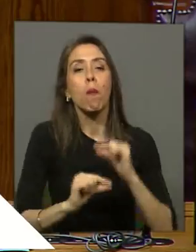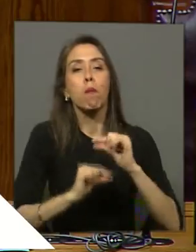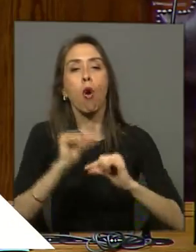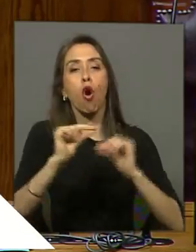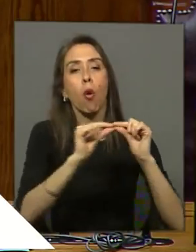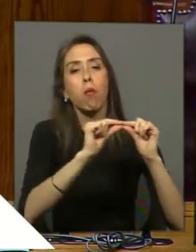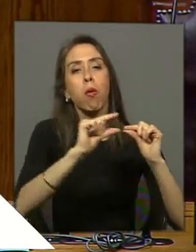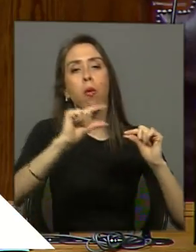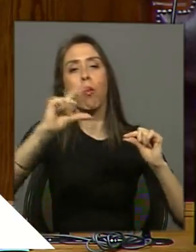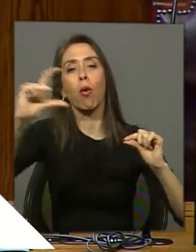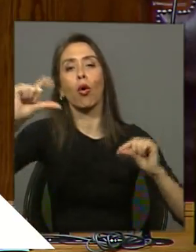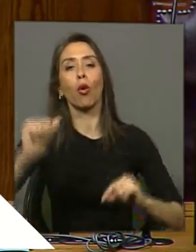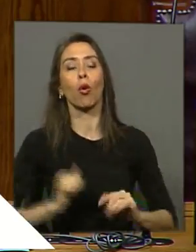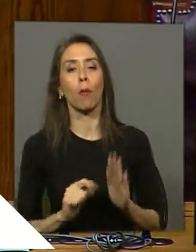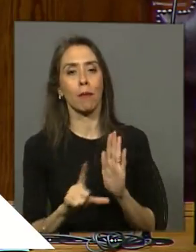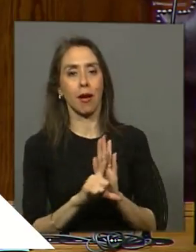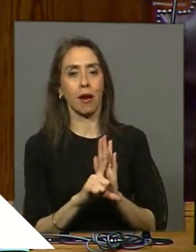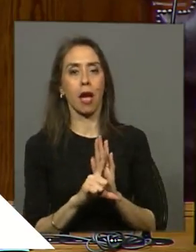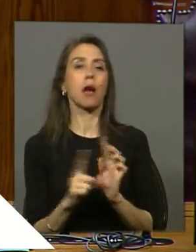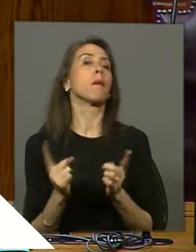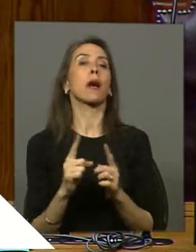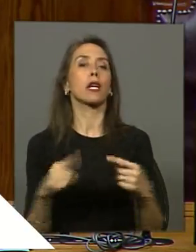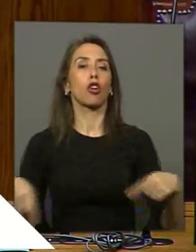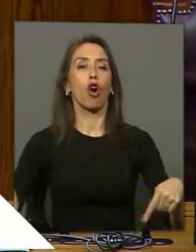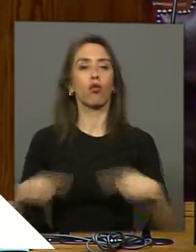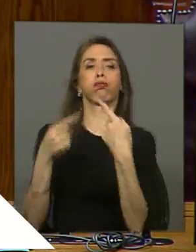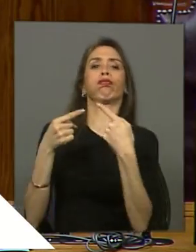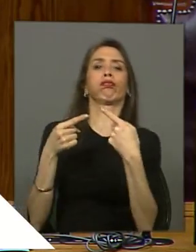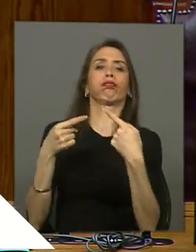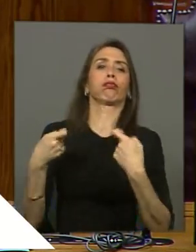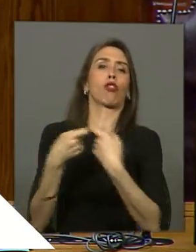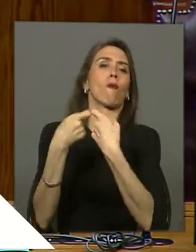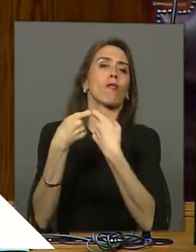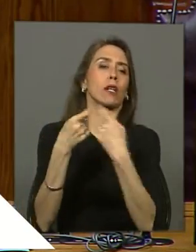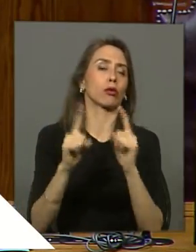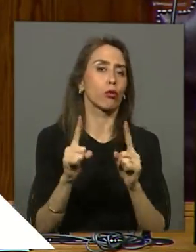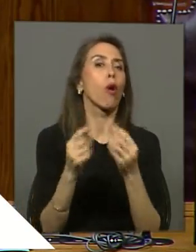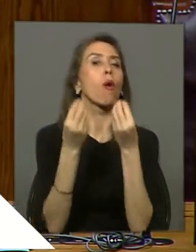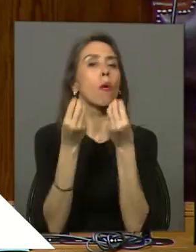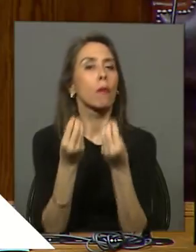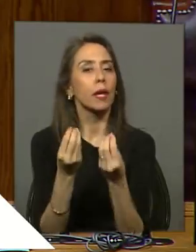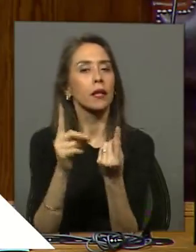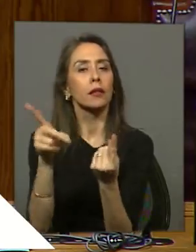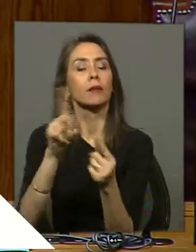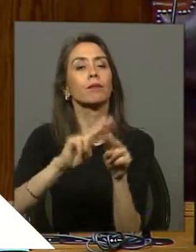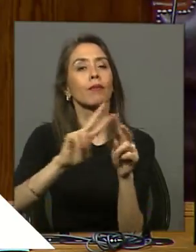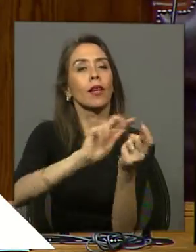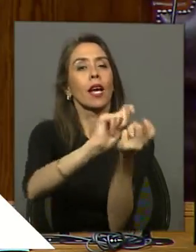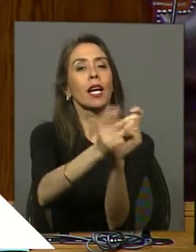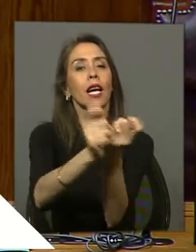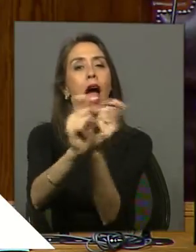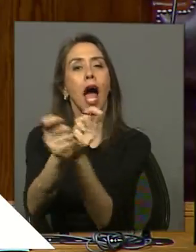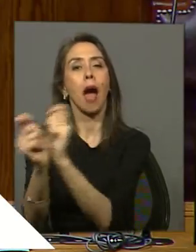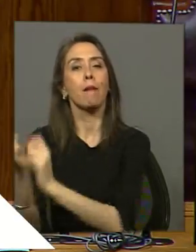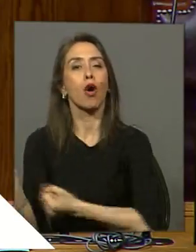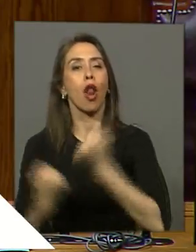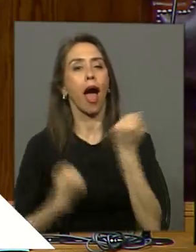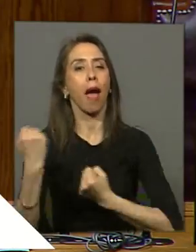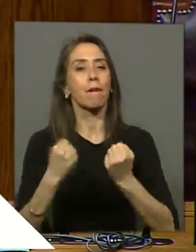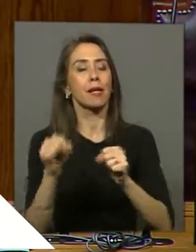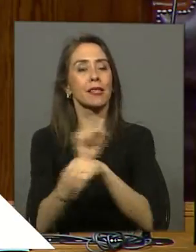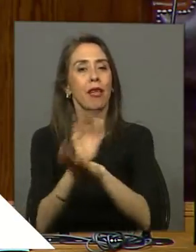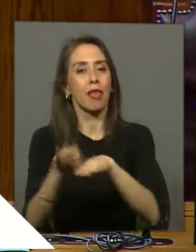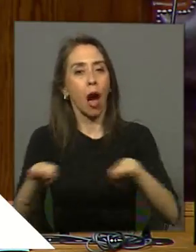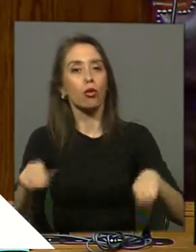la ley de modo tal de evitar no sólo eventuales conflictos, sino también permitir las adecuaciones técnicas y de sistemas para su correcta